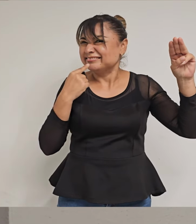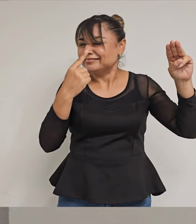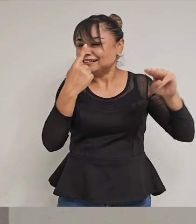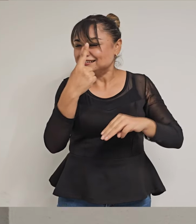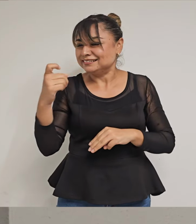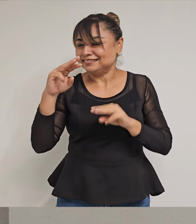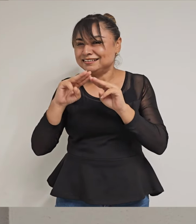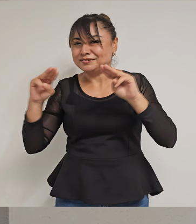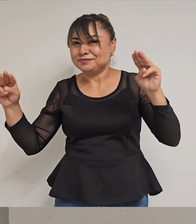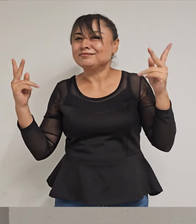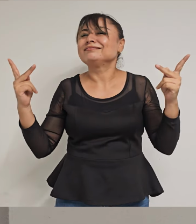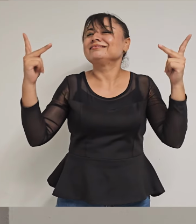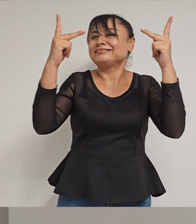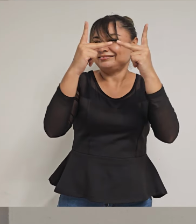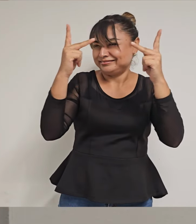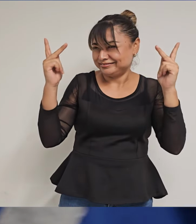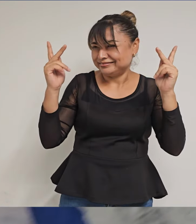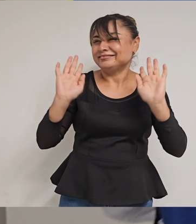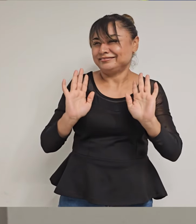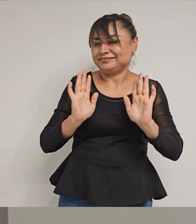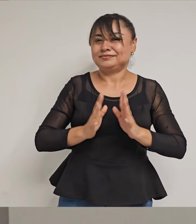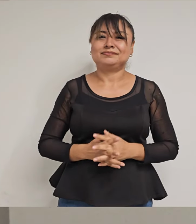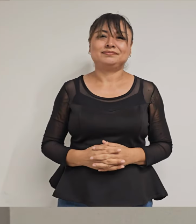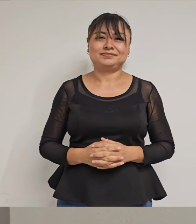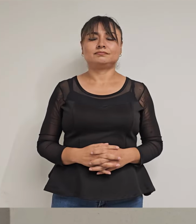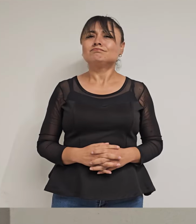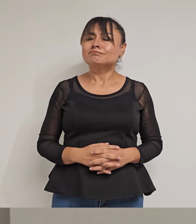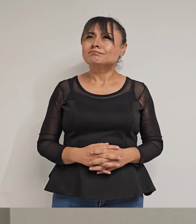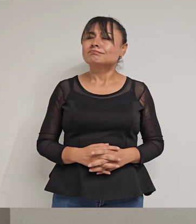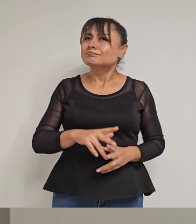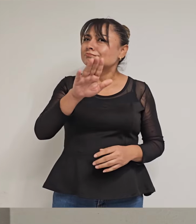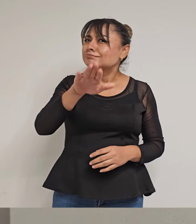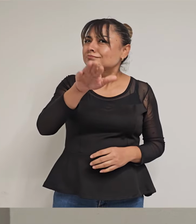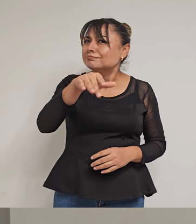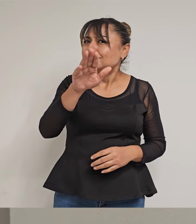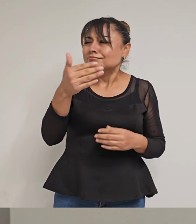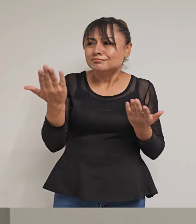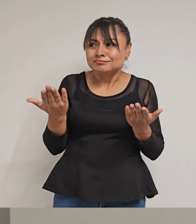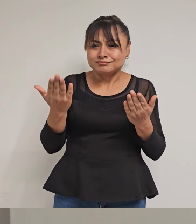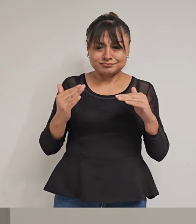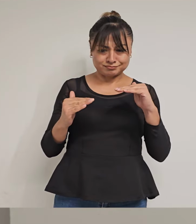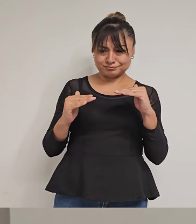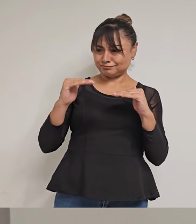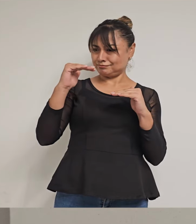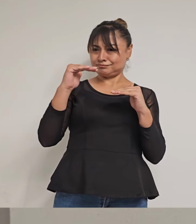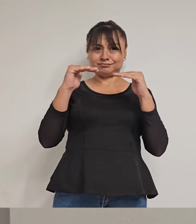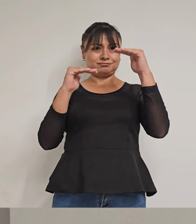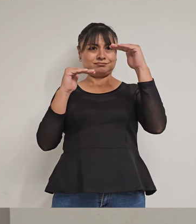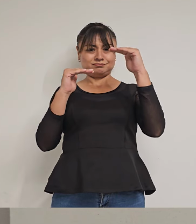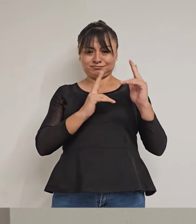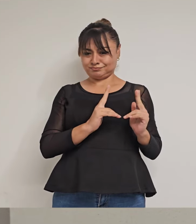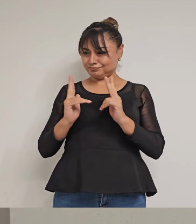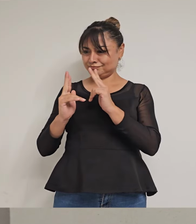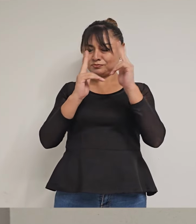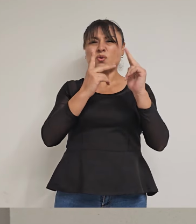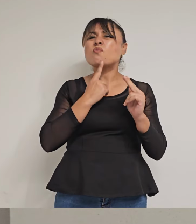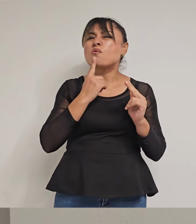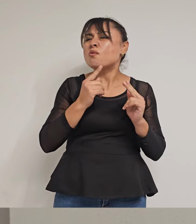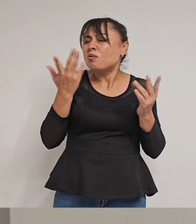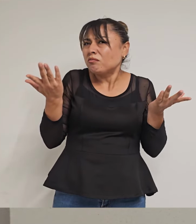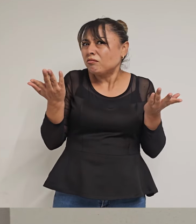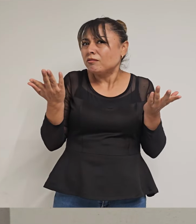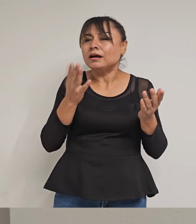que hicimos en el ejercicio pasado de aproximación. Arquitecto, ¿y por qué no estás considerando los segmentos que están en color rojo? Bueno, estos espacios se llaman descansos y